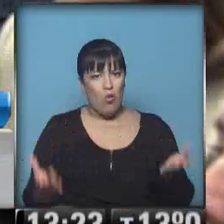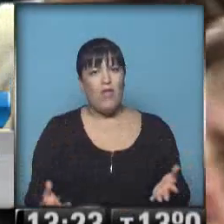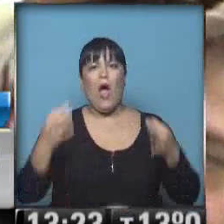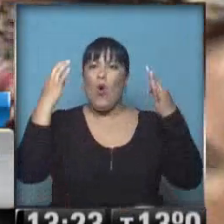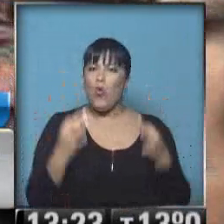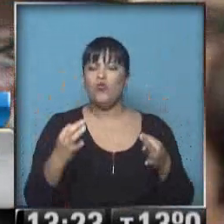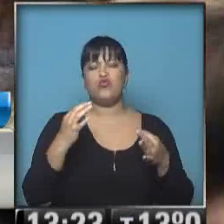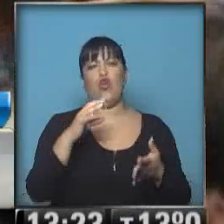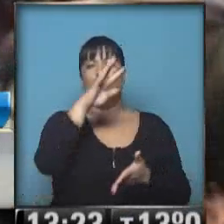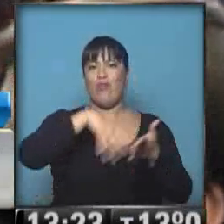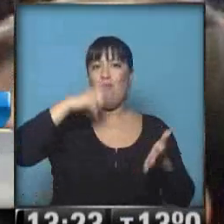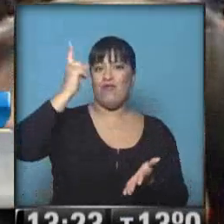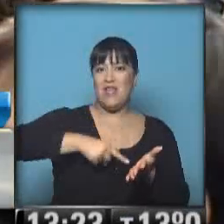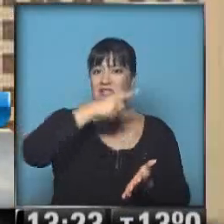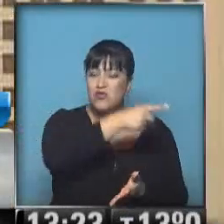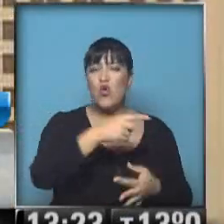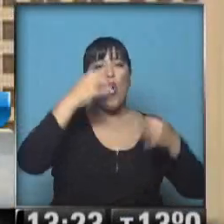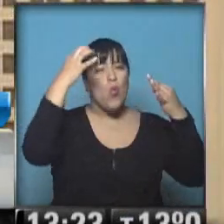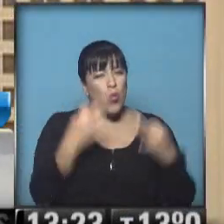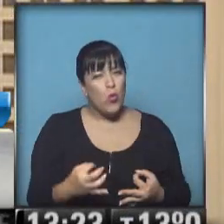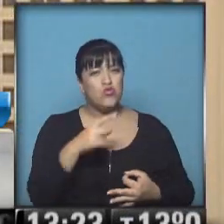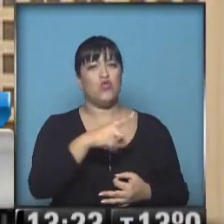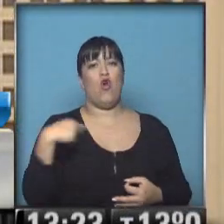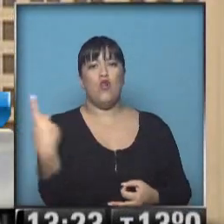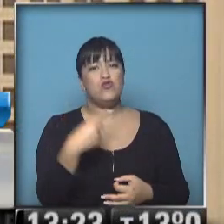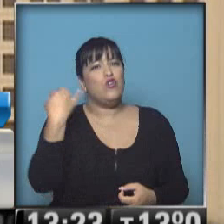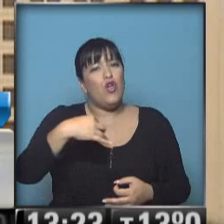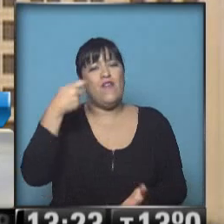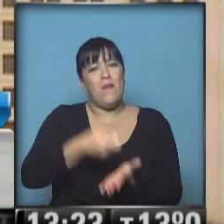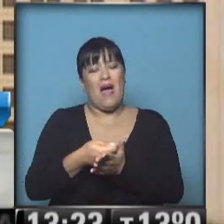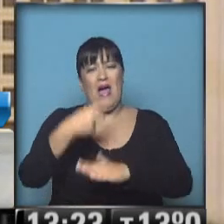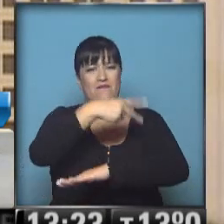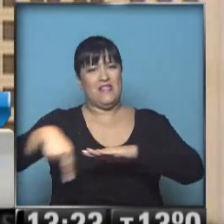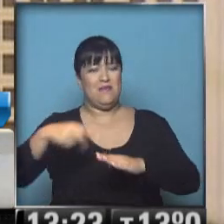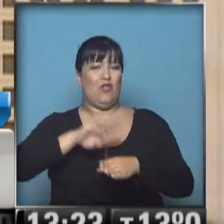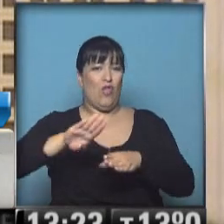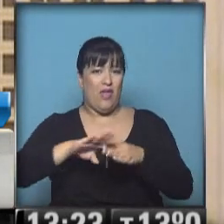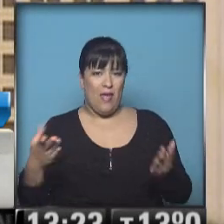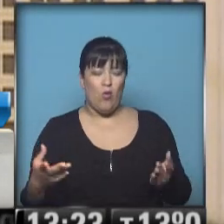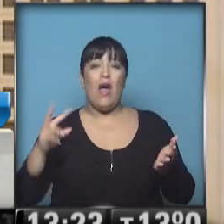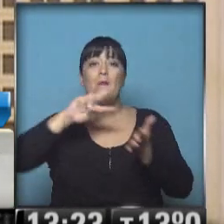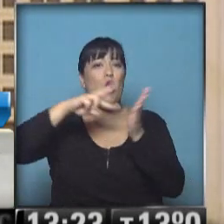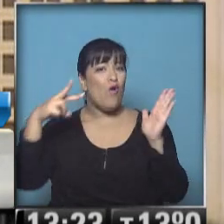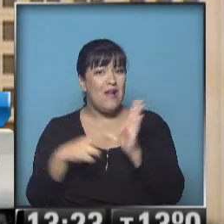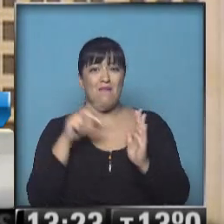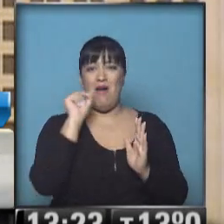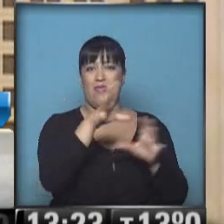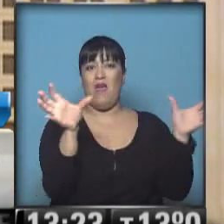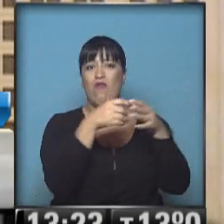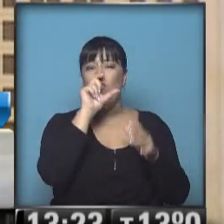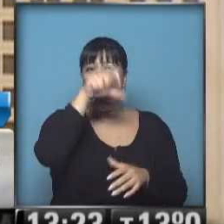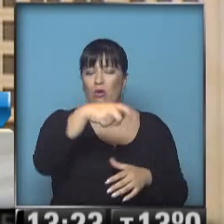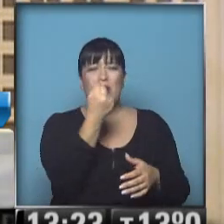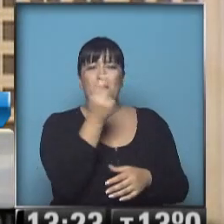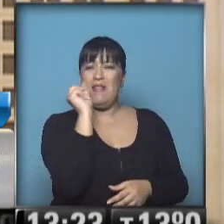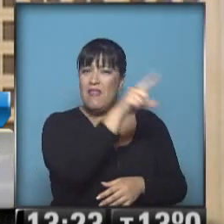sentencia había sido justo cuando teníamos que pagar los vencimientos. El problema no es el dinero de los holdouts, el